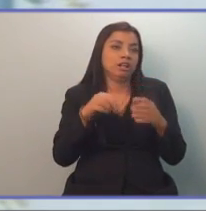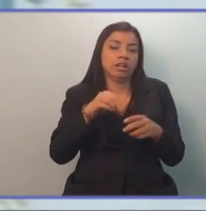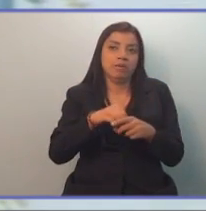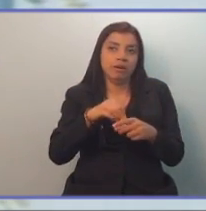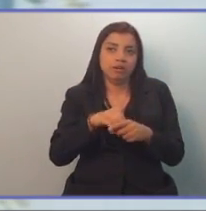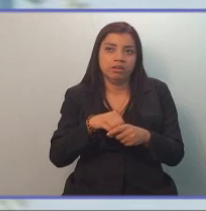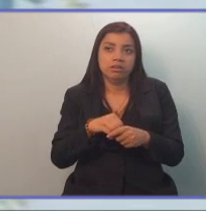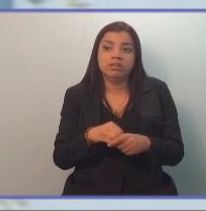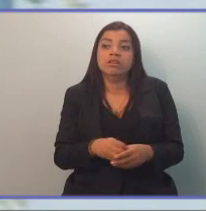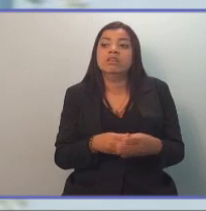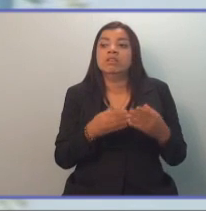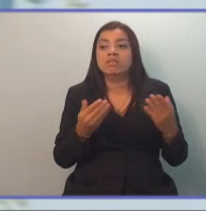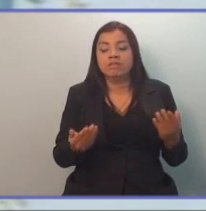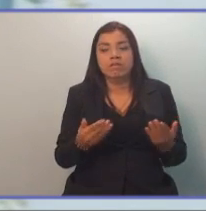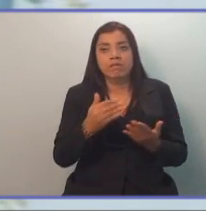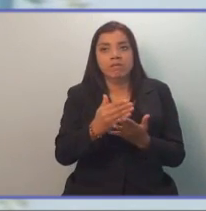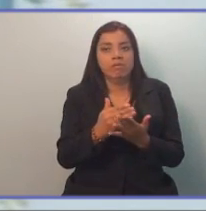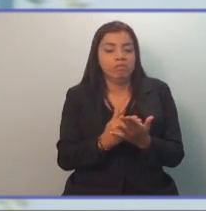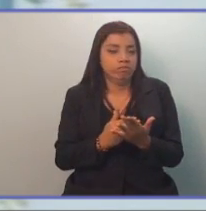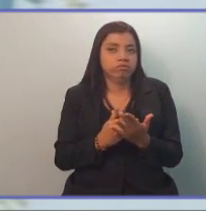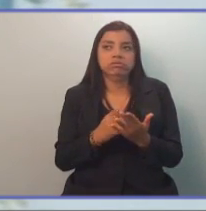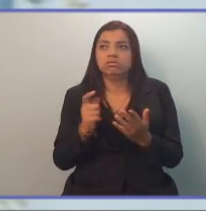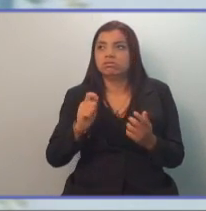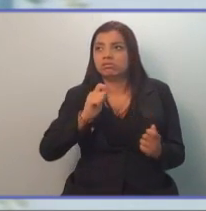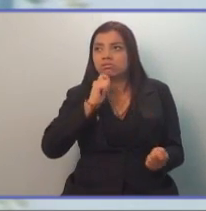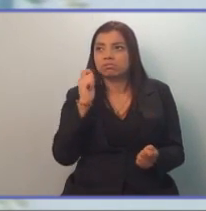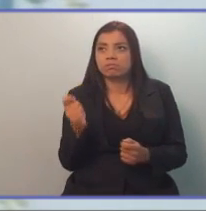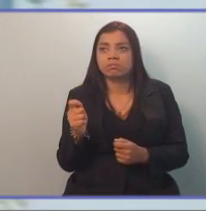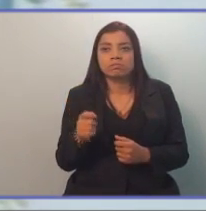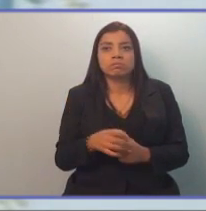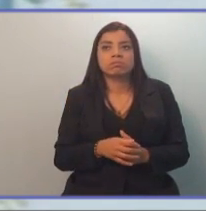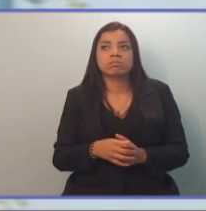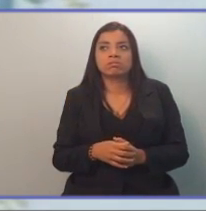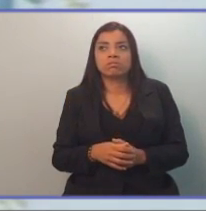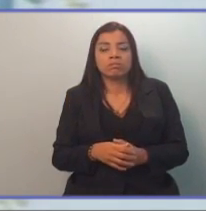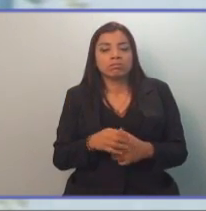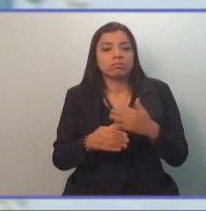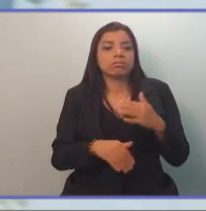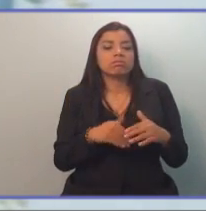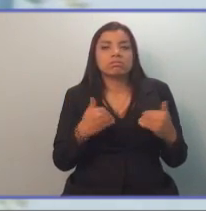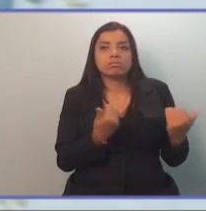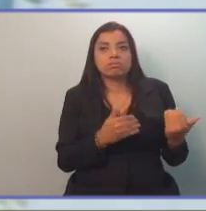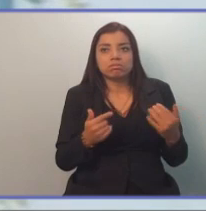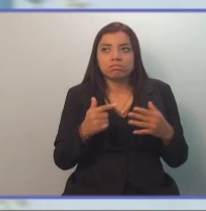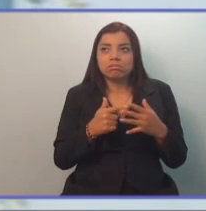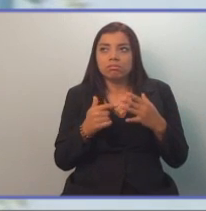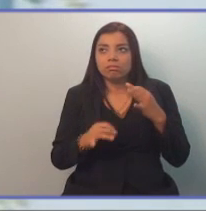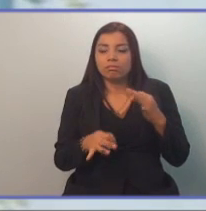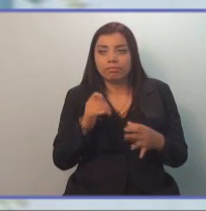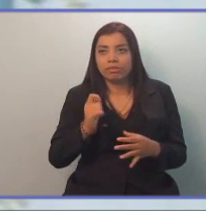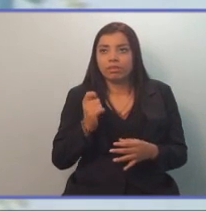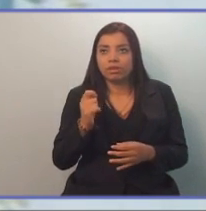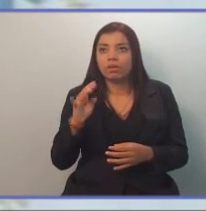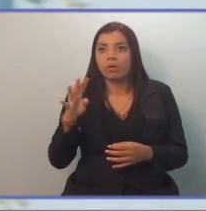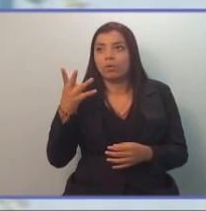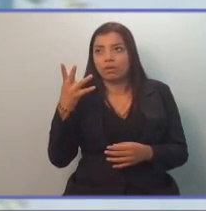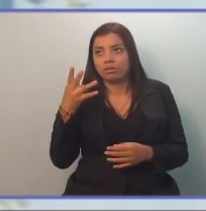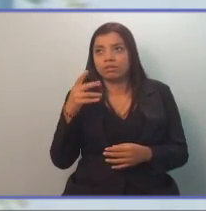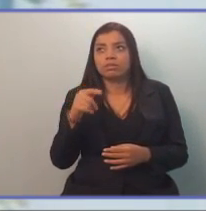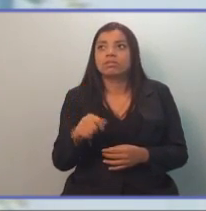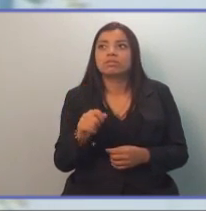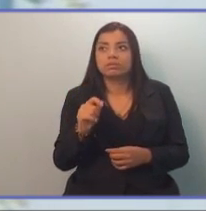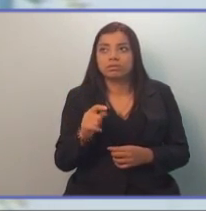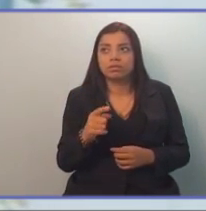Financieras, y cita dentro de su demanda la jurisprudencia que en el juzgado cuarto de lo mercantil se había